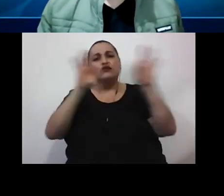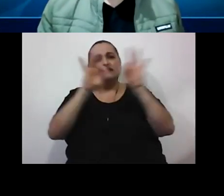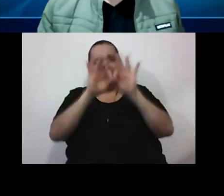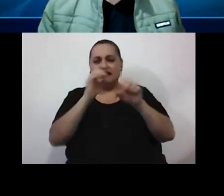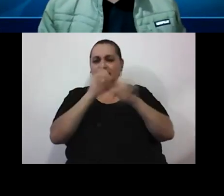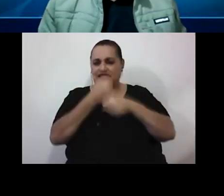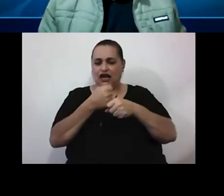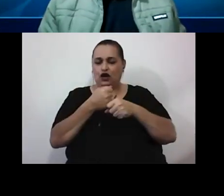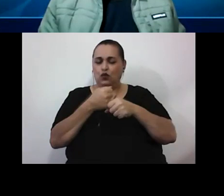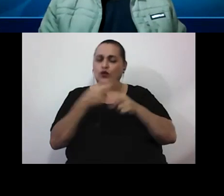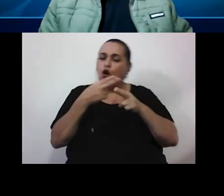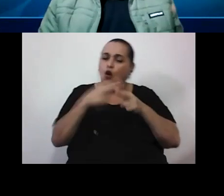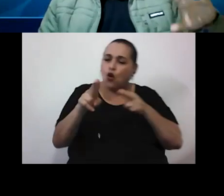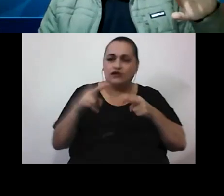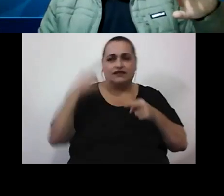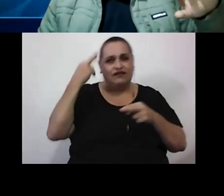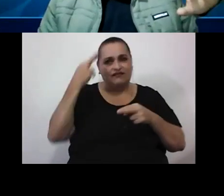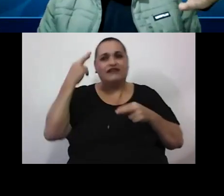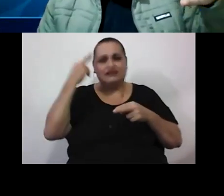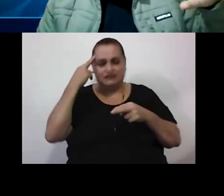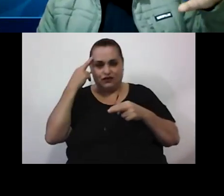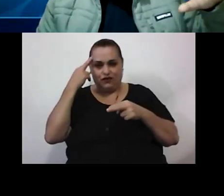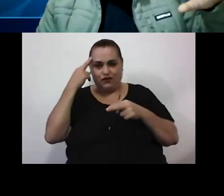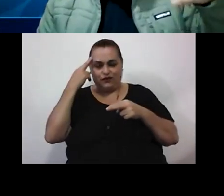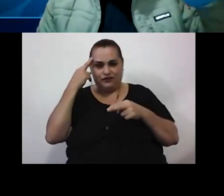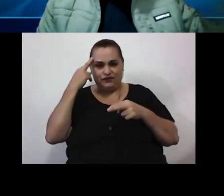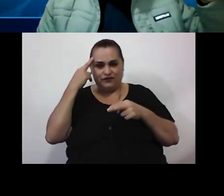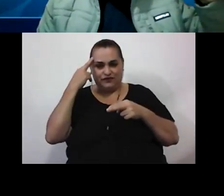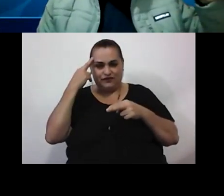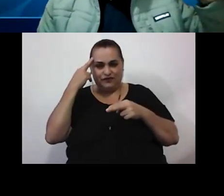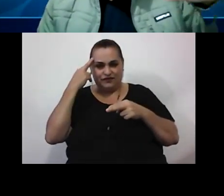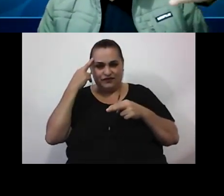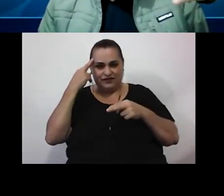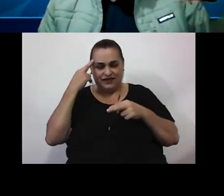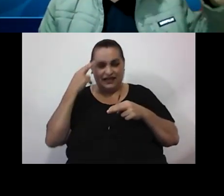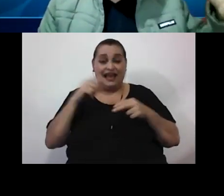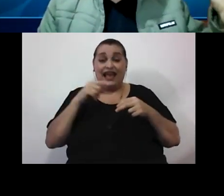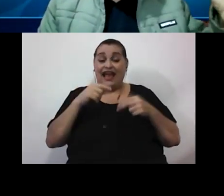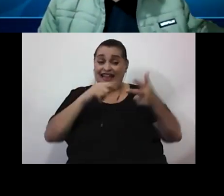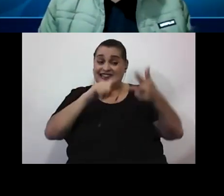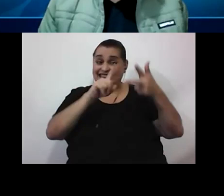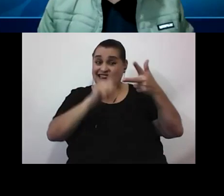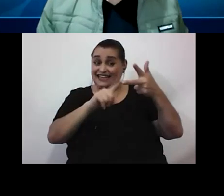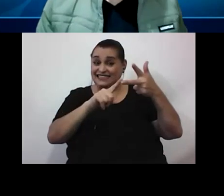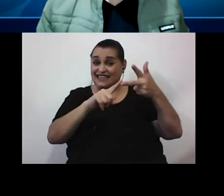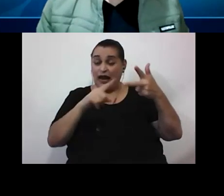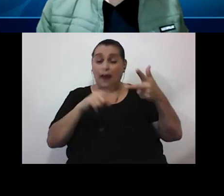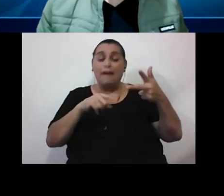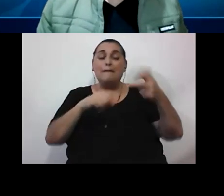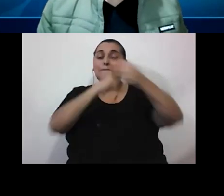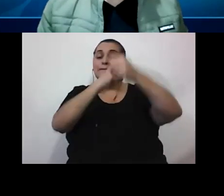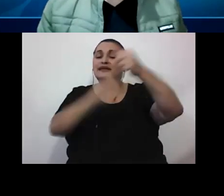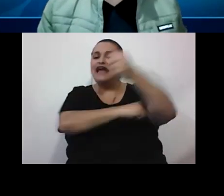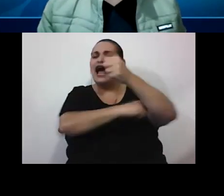reflexión. Y todo esto porque estamos en el tercer pilar de cómo entienden, cómo piensan